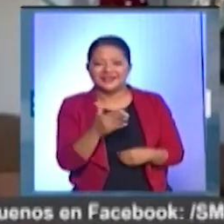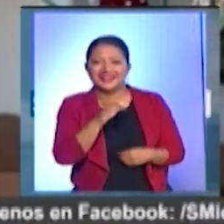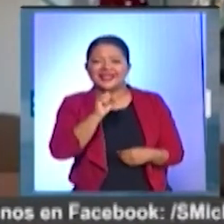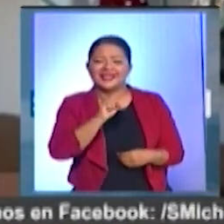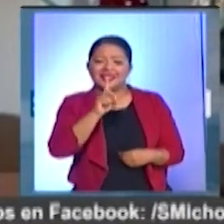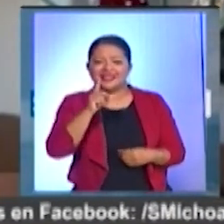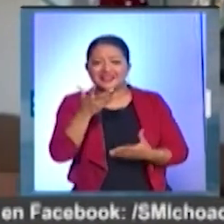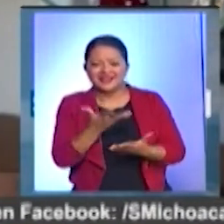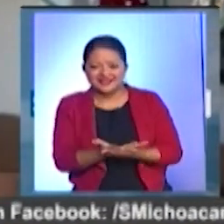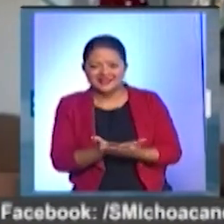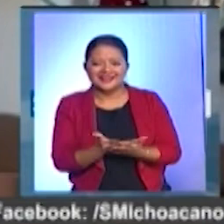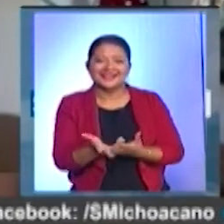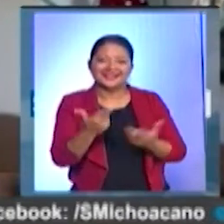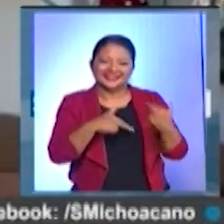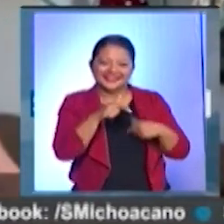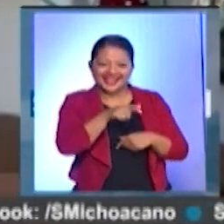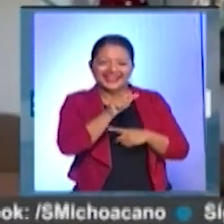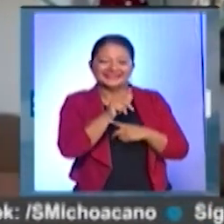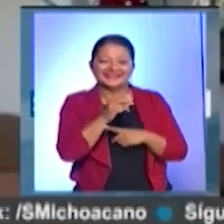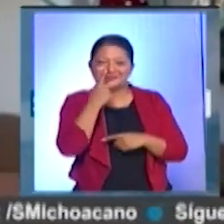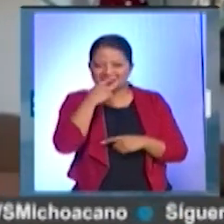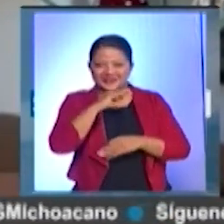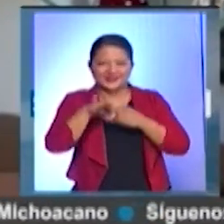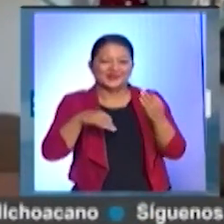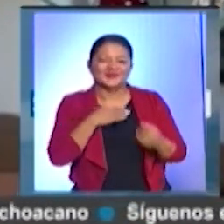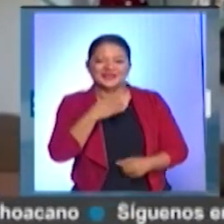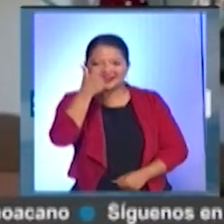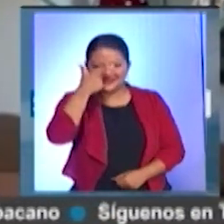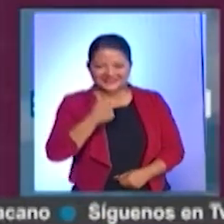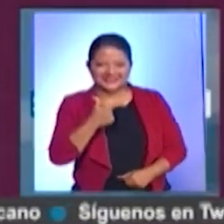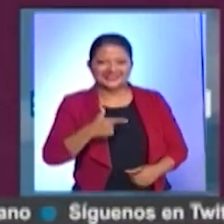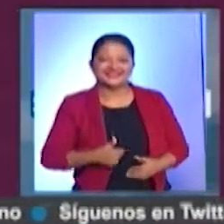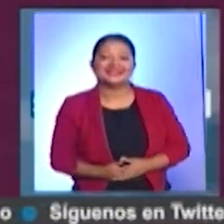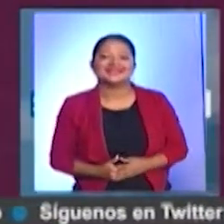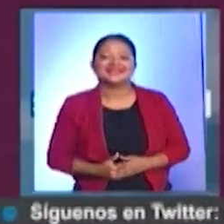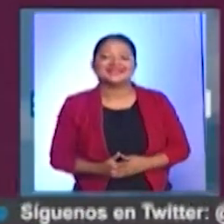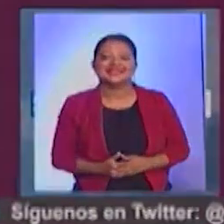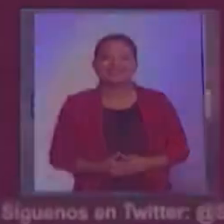pero esto contigo astrid para todos muy buenas noches